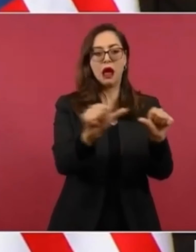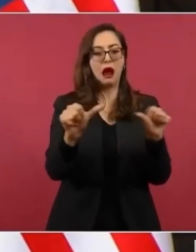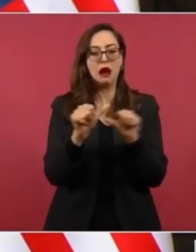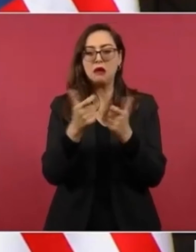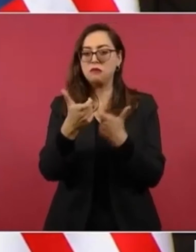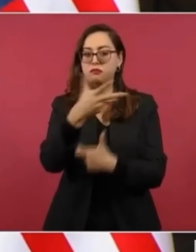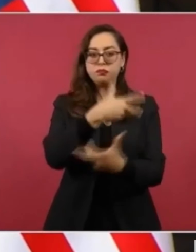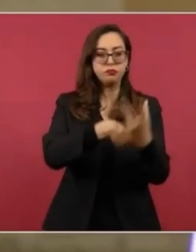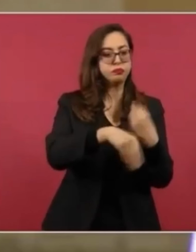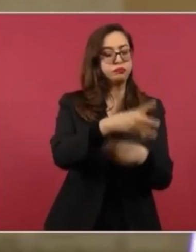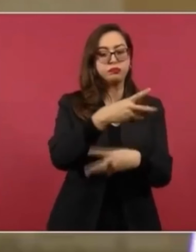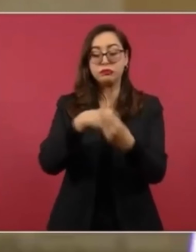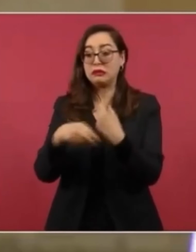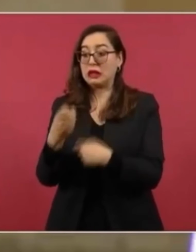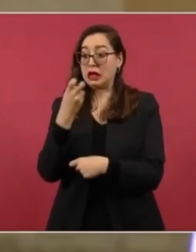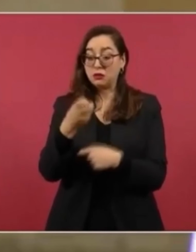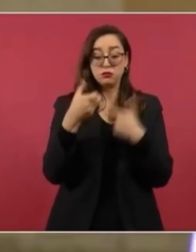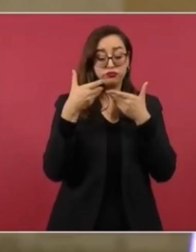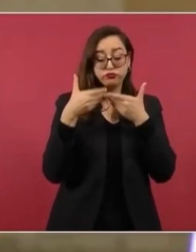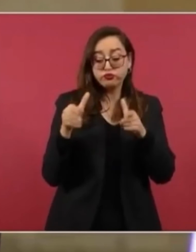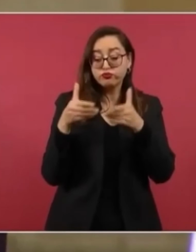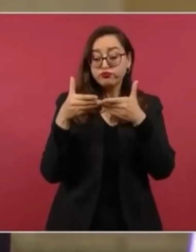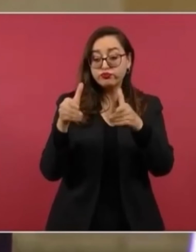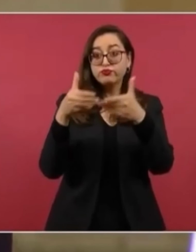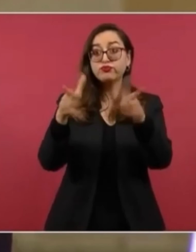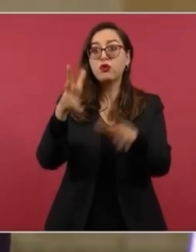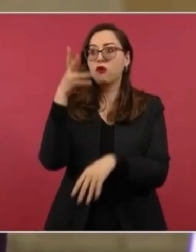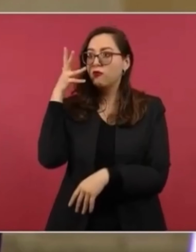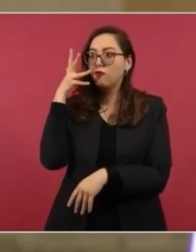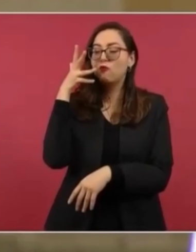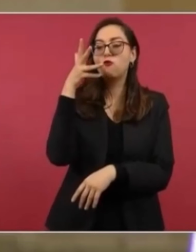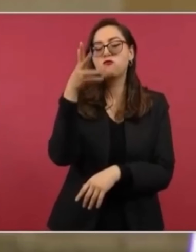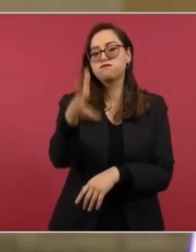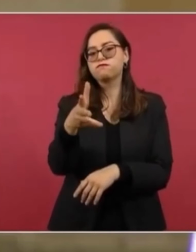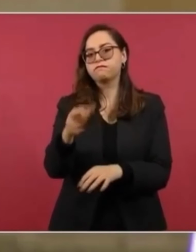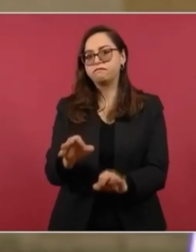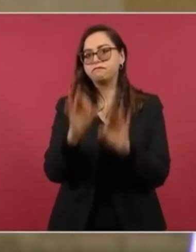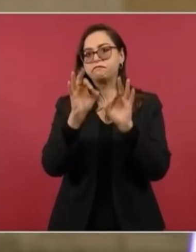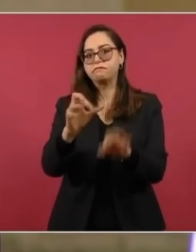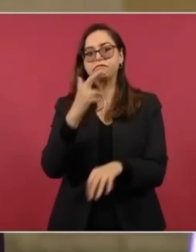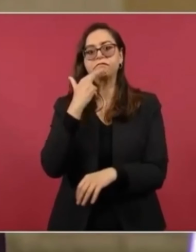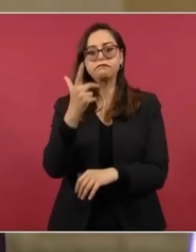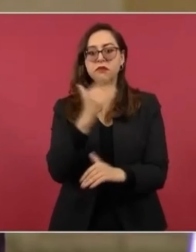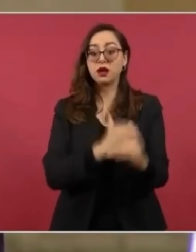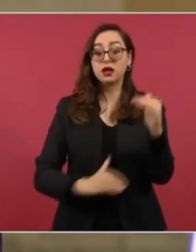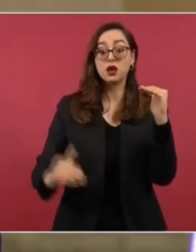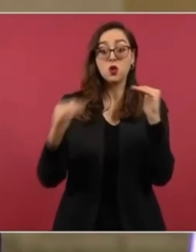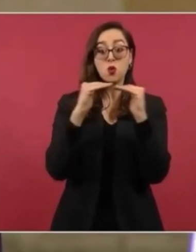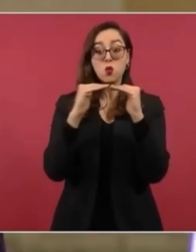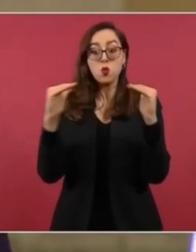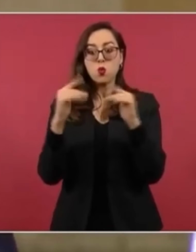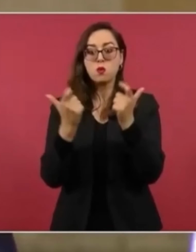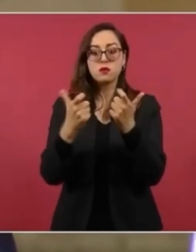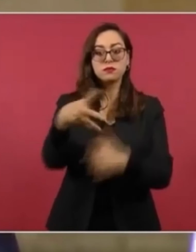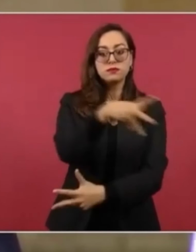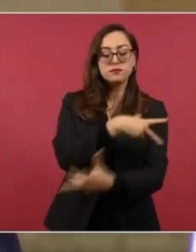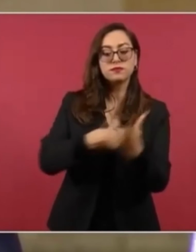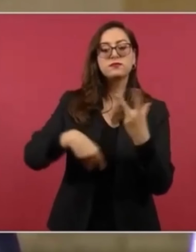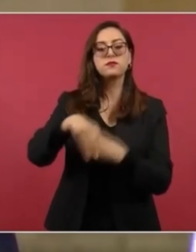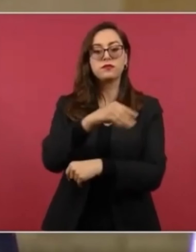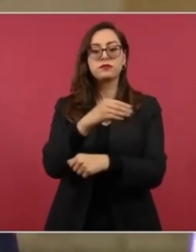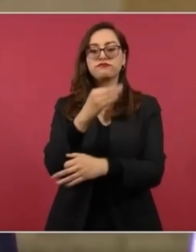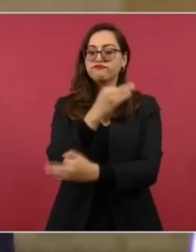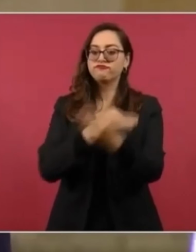un futuro más estable, próspero e igualitario. Y creamos economías que